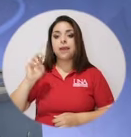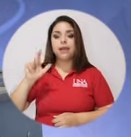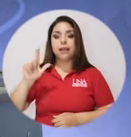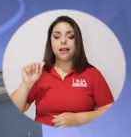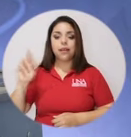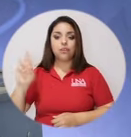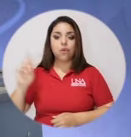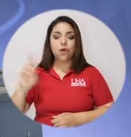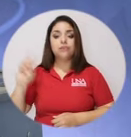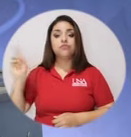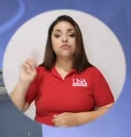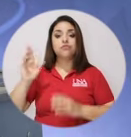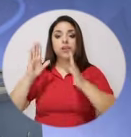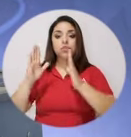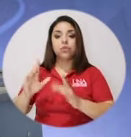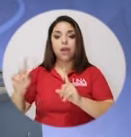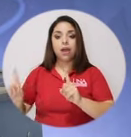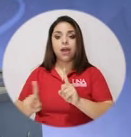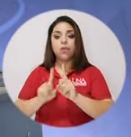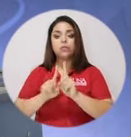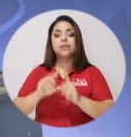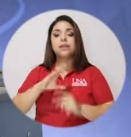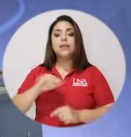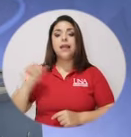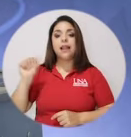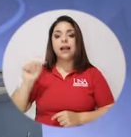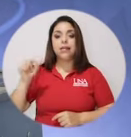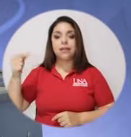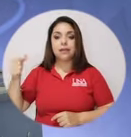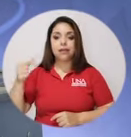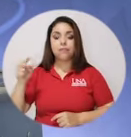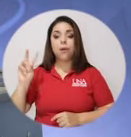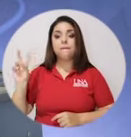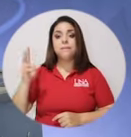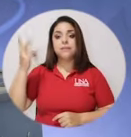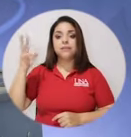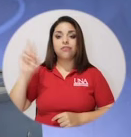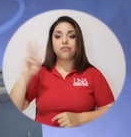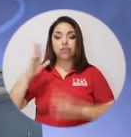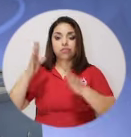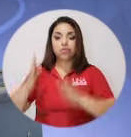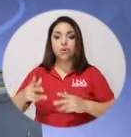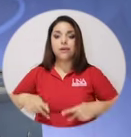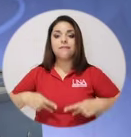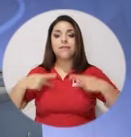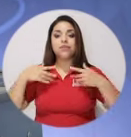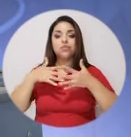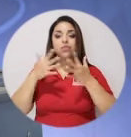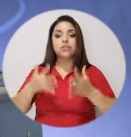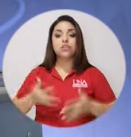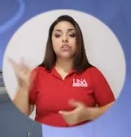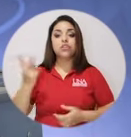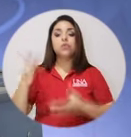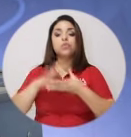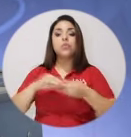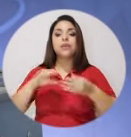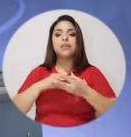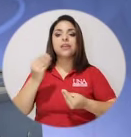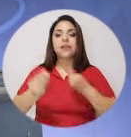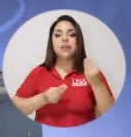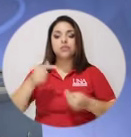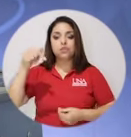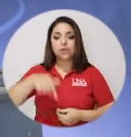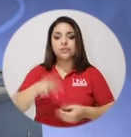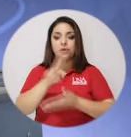rectora adjunta, y con Alejandra Gamboa, vicerrectora de Vida Estudiantil de la UNA, quienes nos cuentan qué ha hecho esta universidad pública